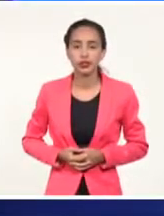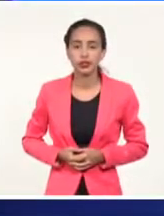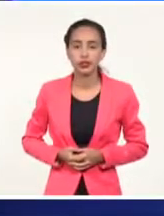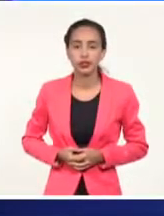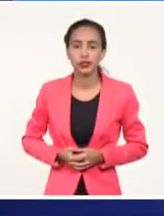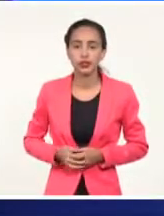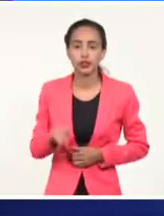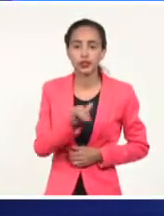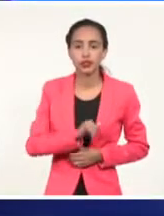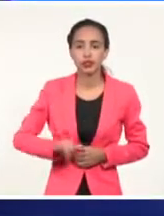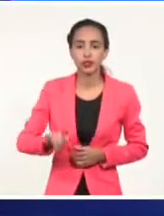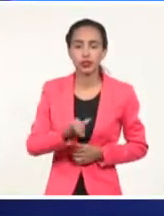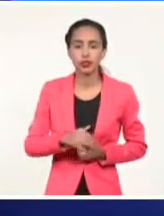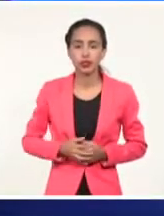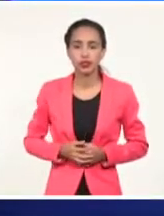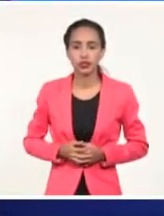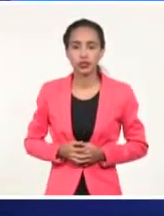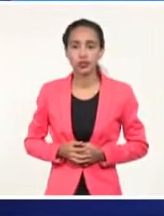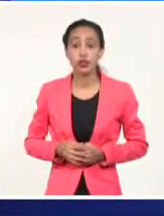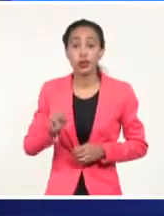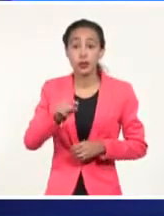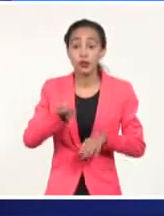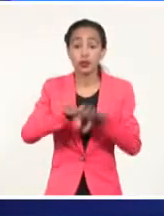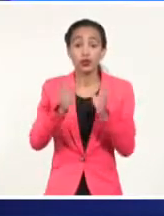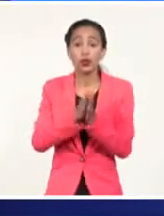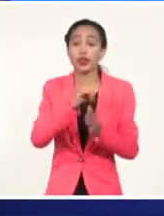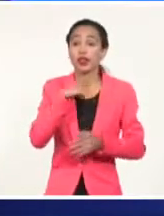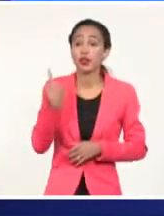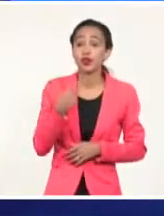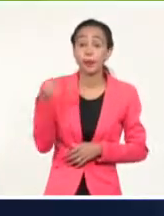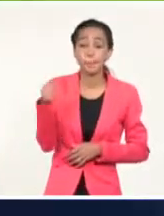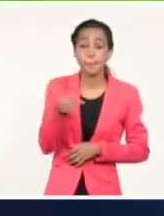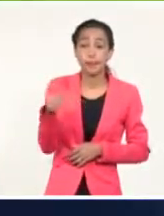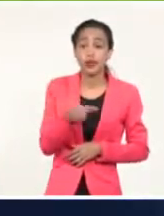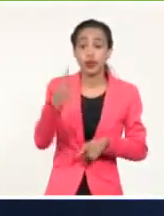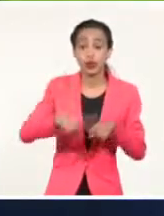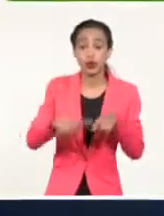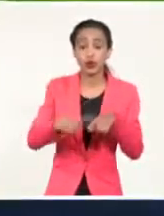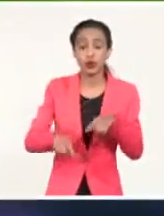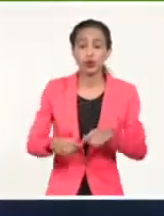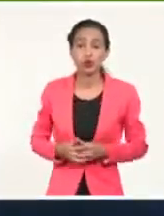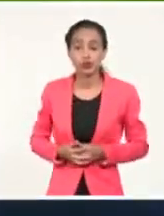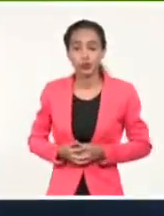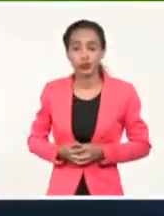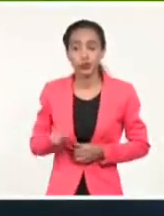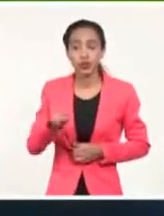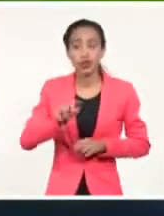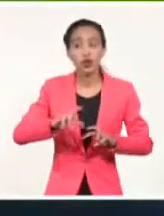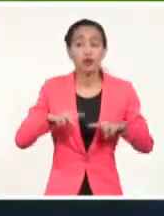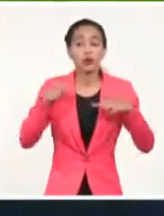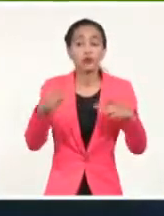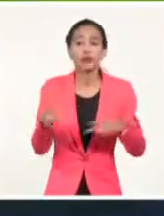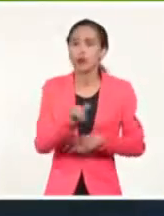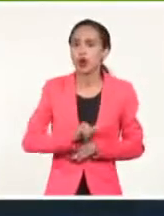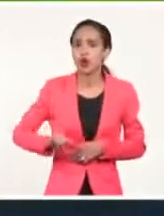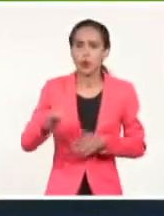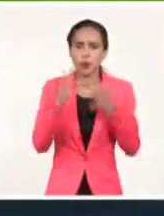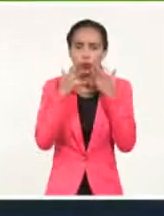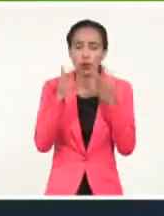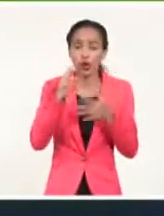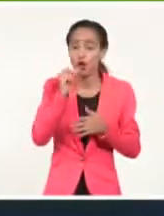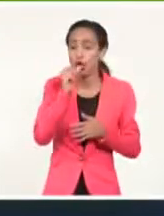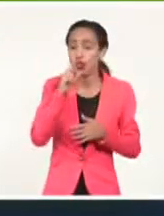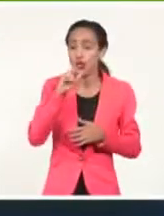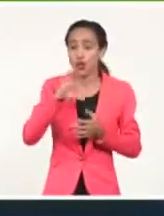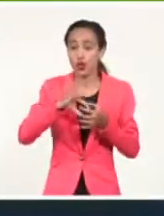que duele, porque todas las derrotas duelen menos que otros. Esta vez no hubo remontada, no era imprescindible. Rodrigo marcó